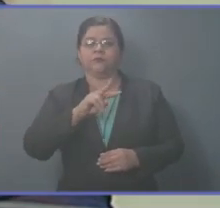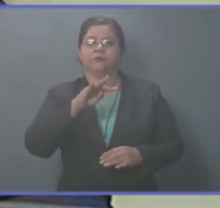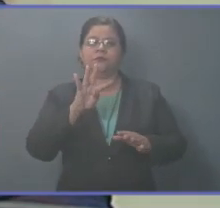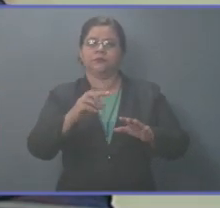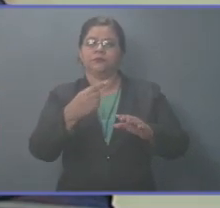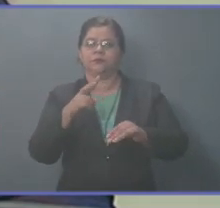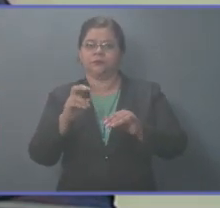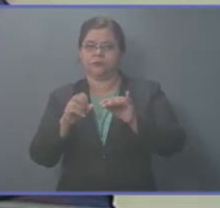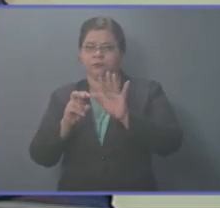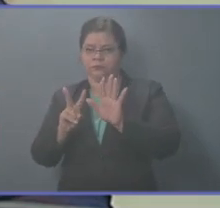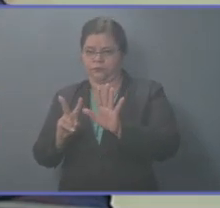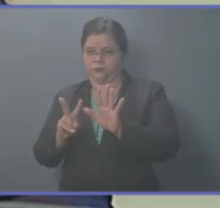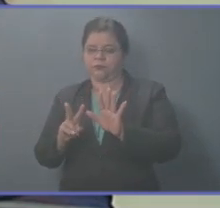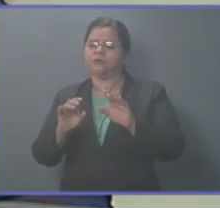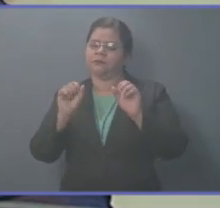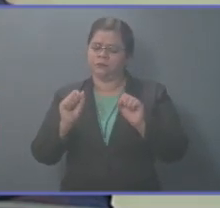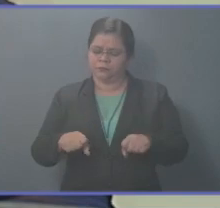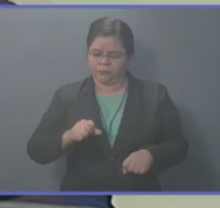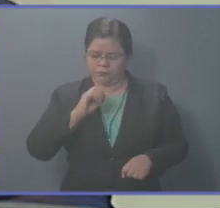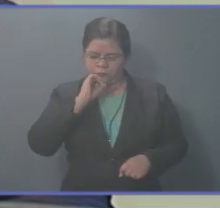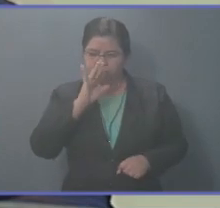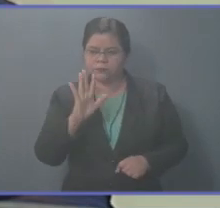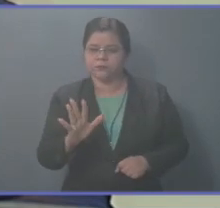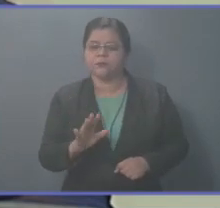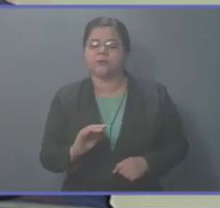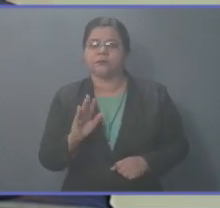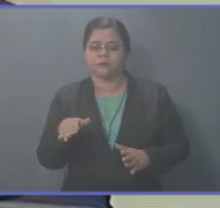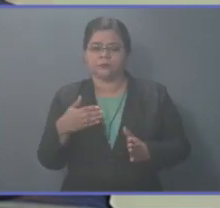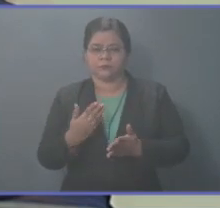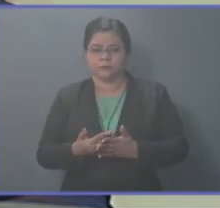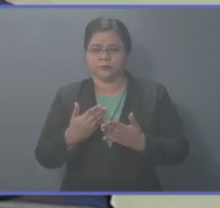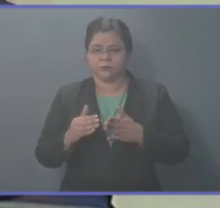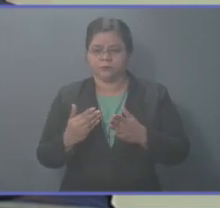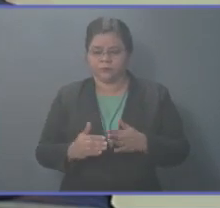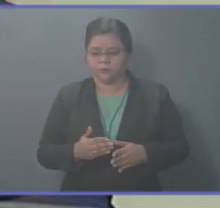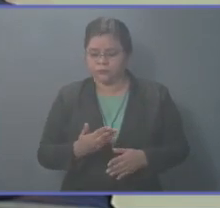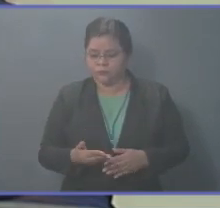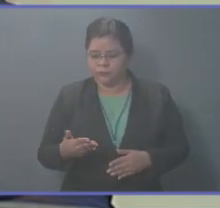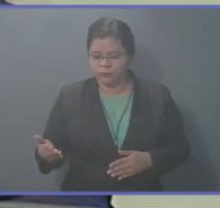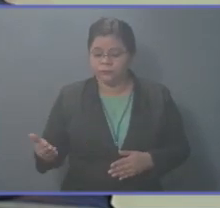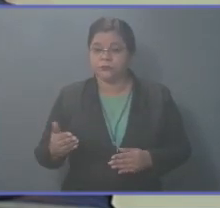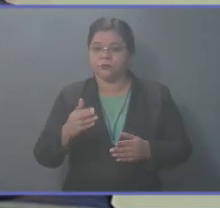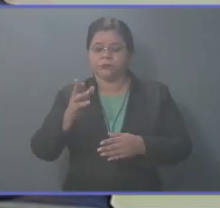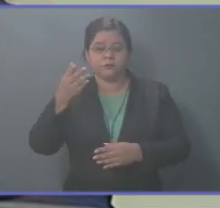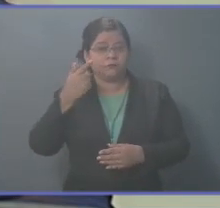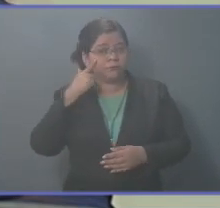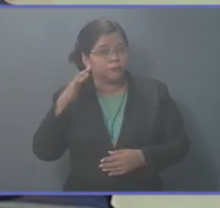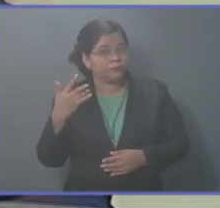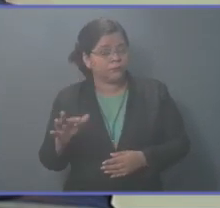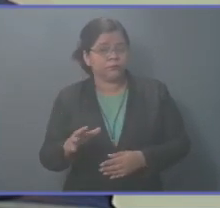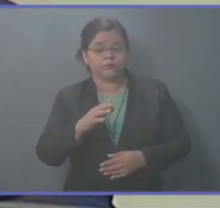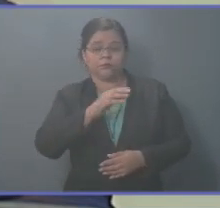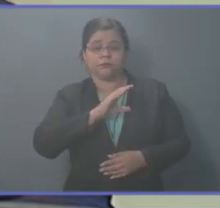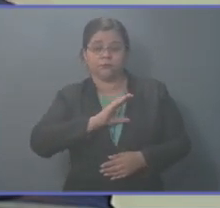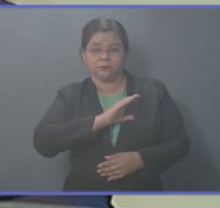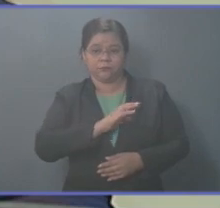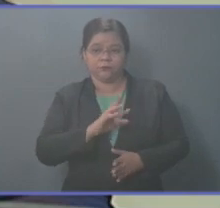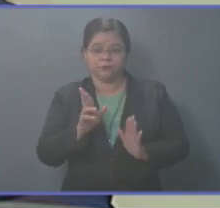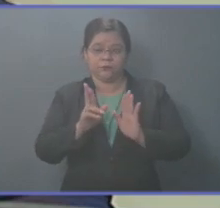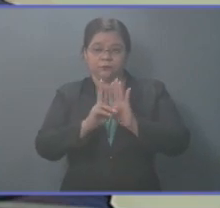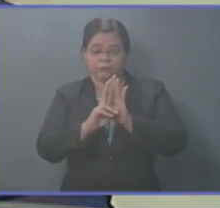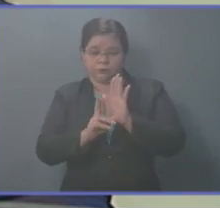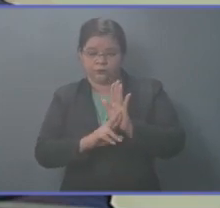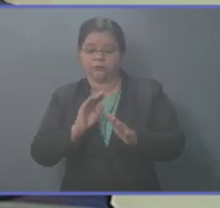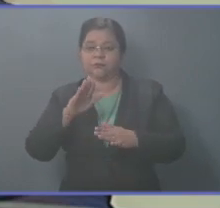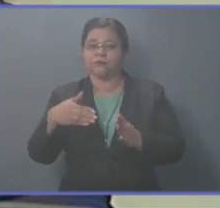24-97. Se puede evidenciar la existencia de acciones que ponen en riesgo el carácter republicano y democrático